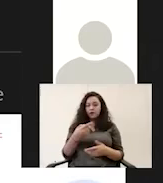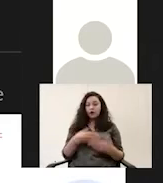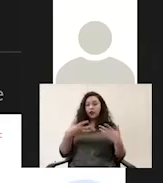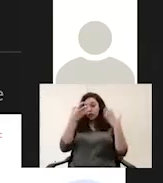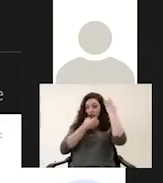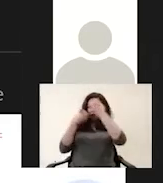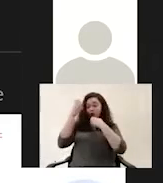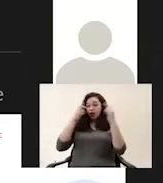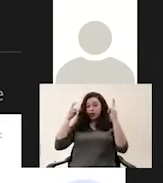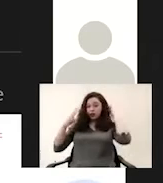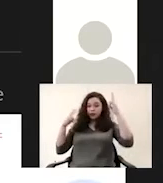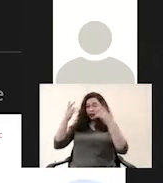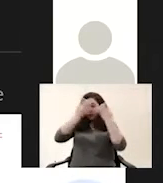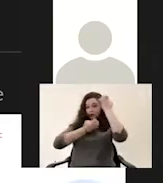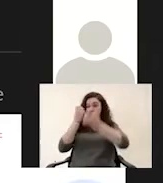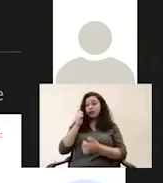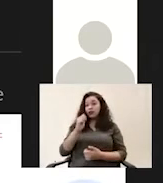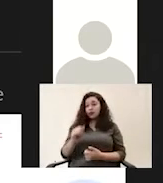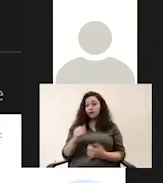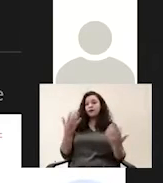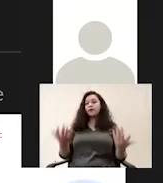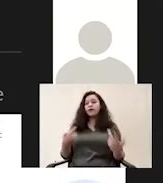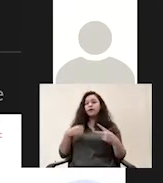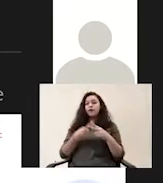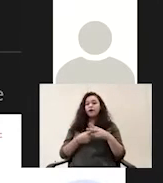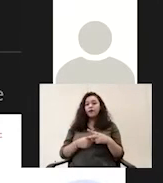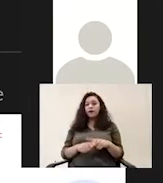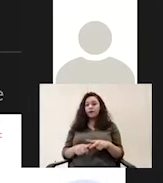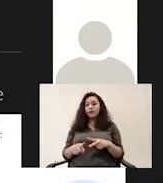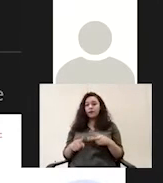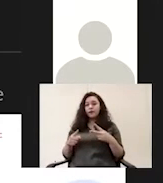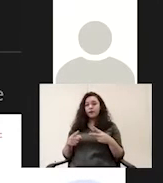hagan las visitas. Entonces, voy a comenzar a